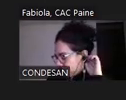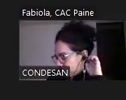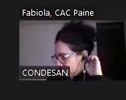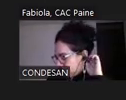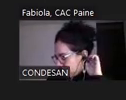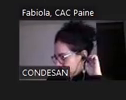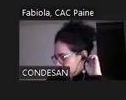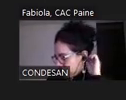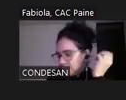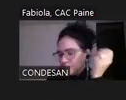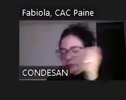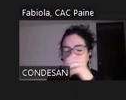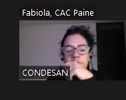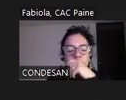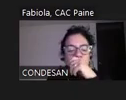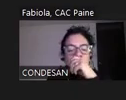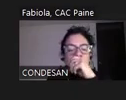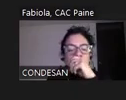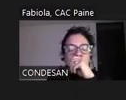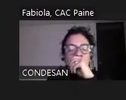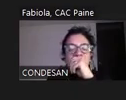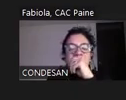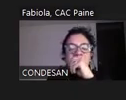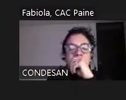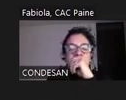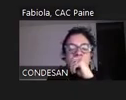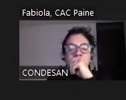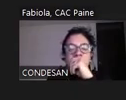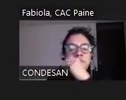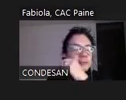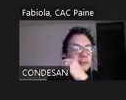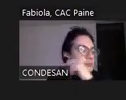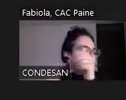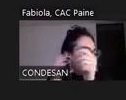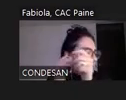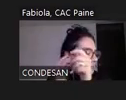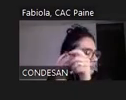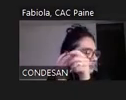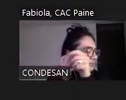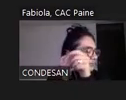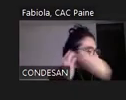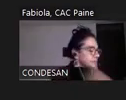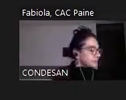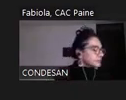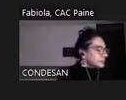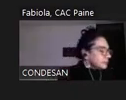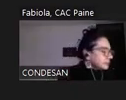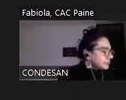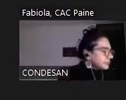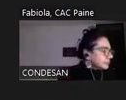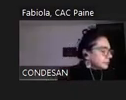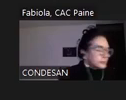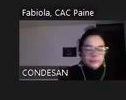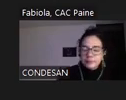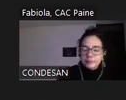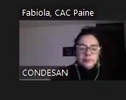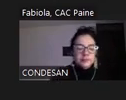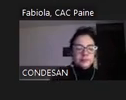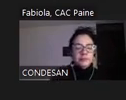actividades fue justamente trabajar en esta en este la siguiente por favor